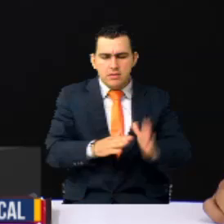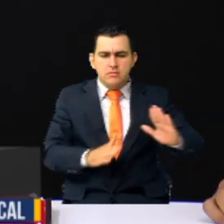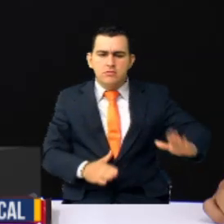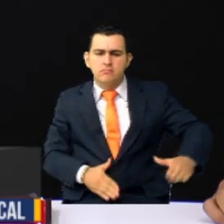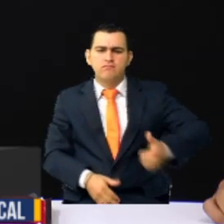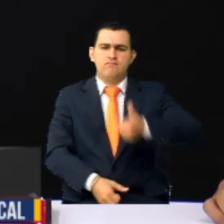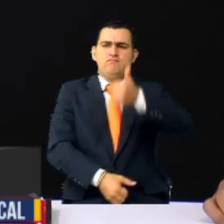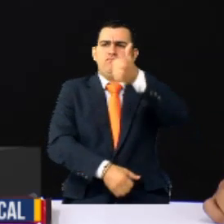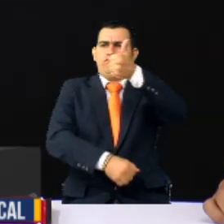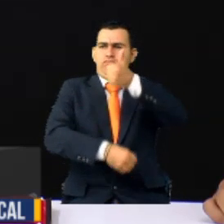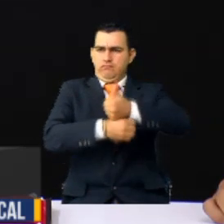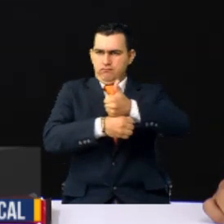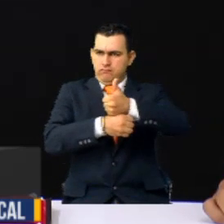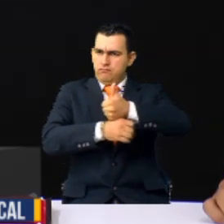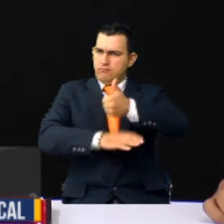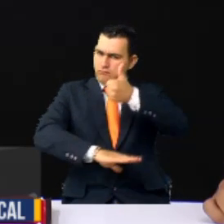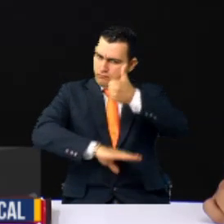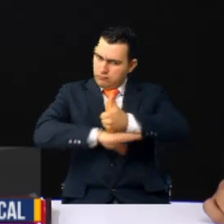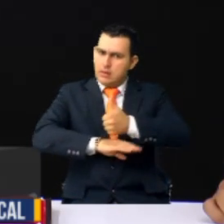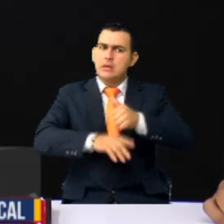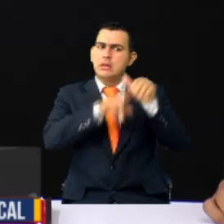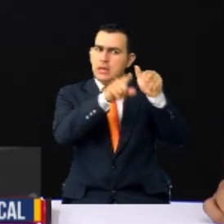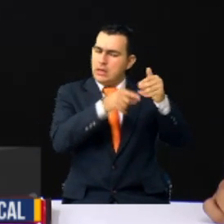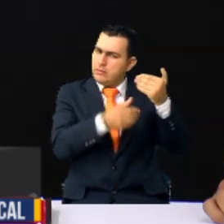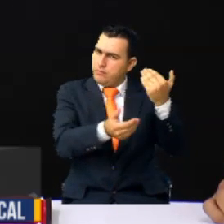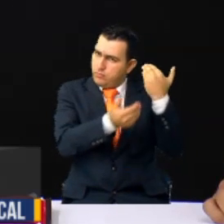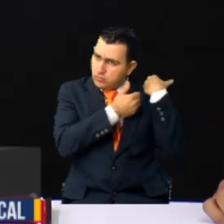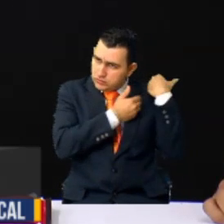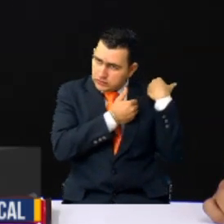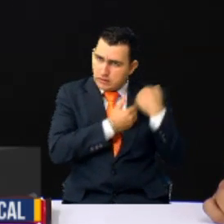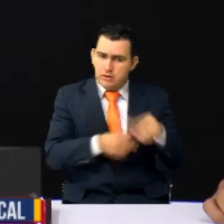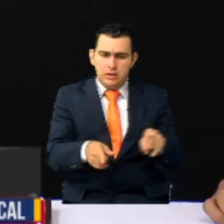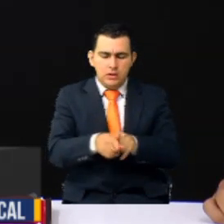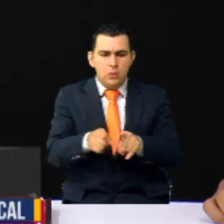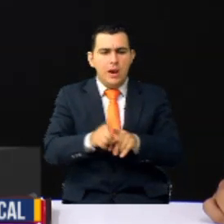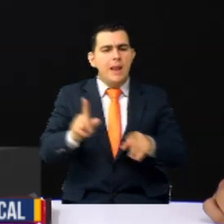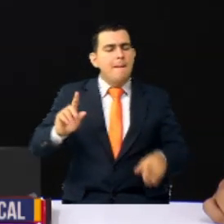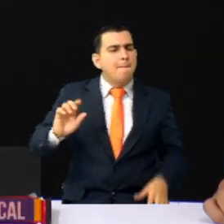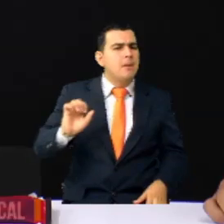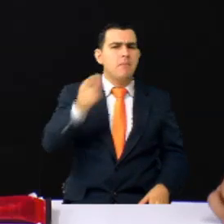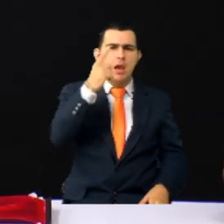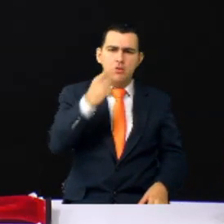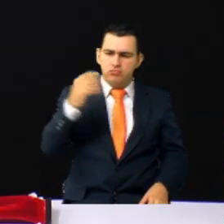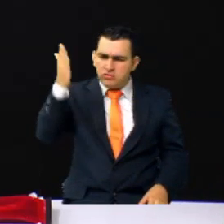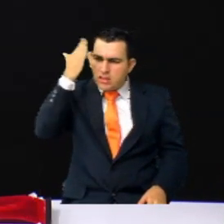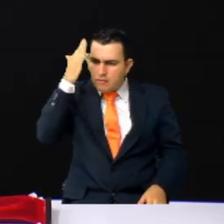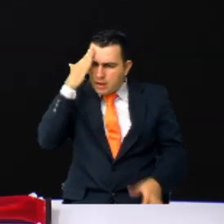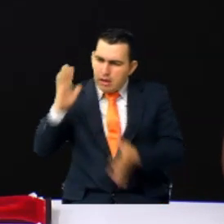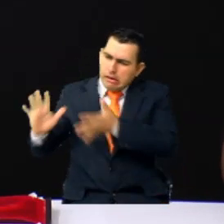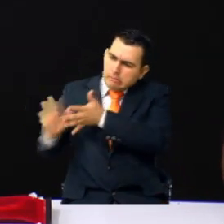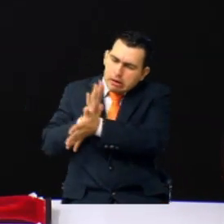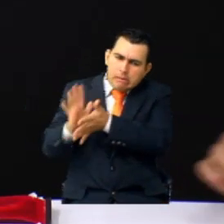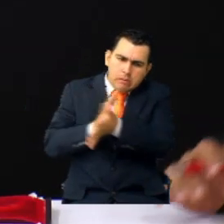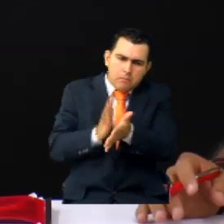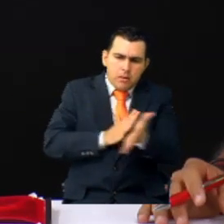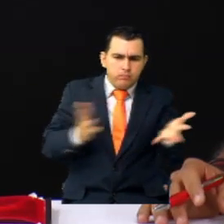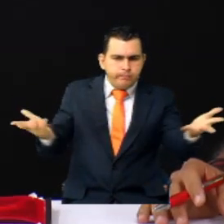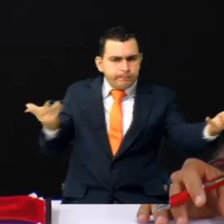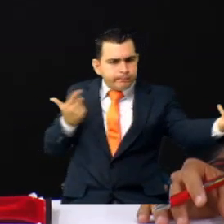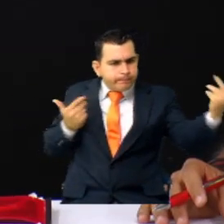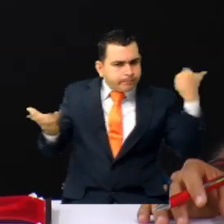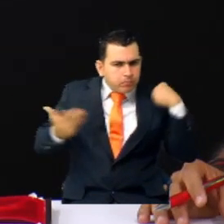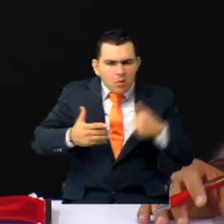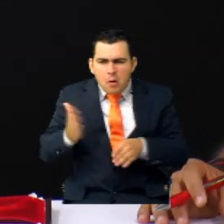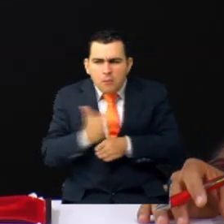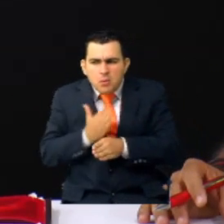el mandatario de turno, que sea él, que tenga de primera mano la información a través de una subsecretaría